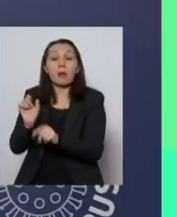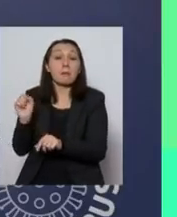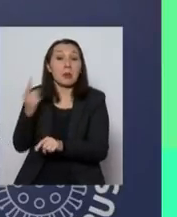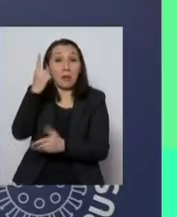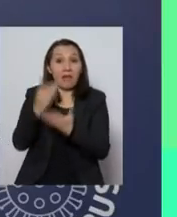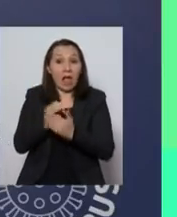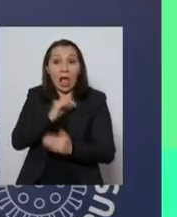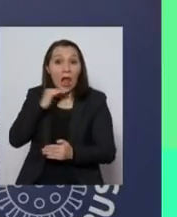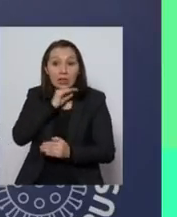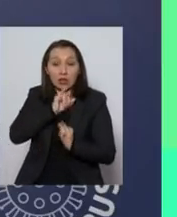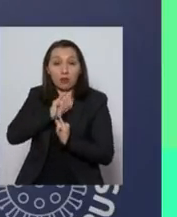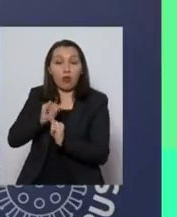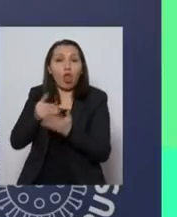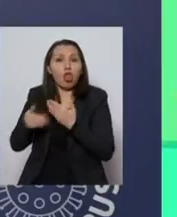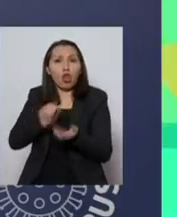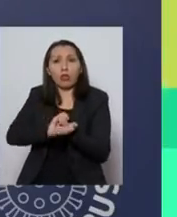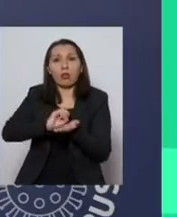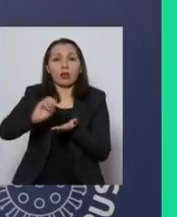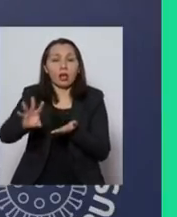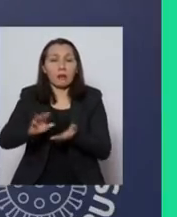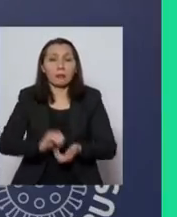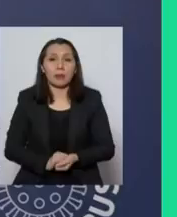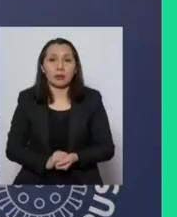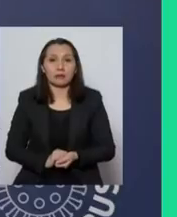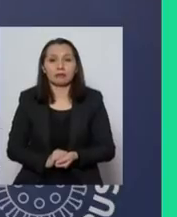dónde van a estar?